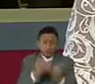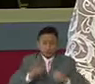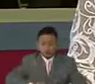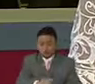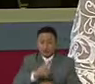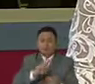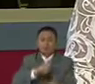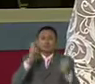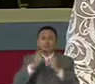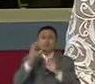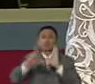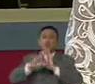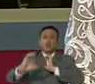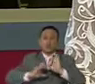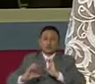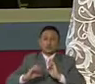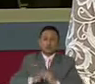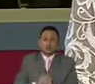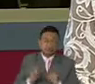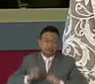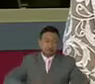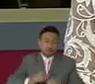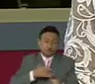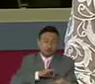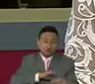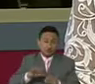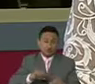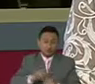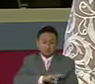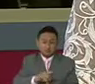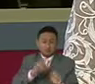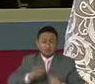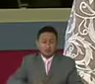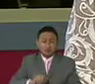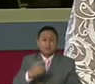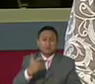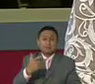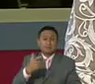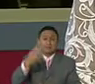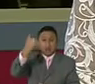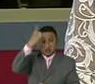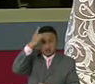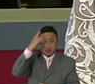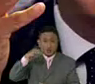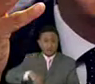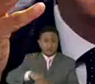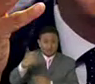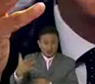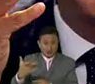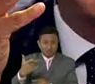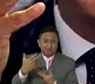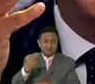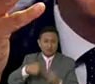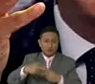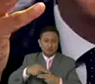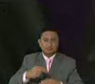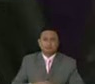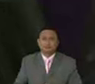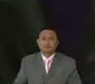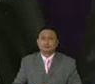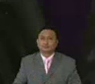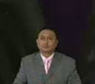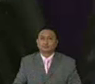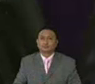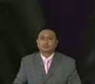para reformar la ley de comunicación. Además, dijo que se buscará renegociar la deuda externa. Ley de comunicación.